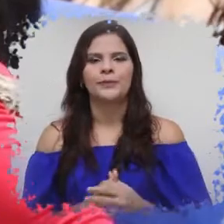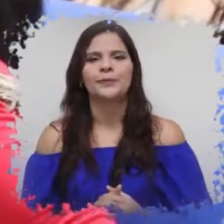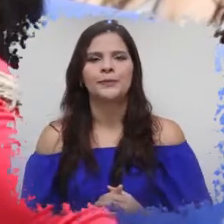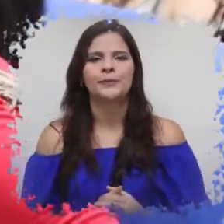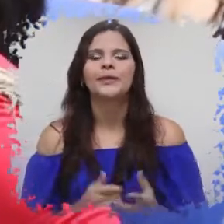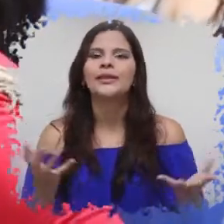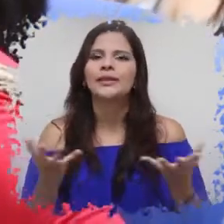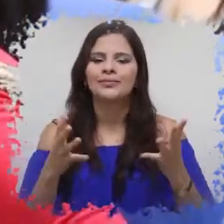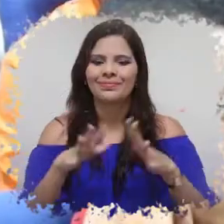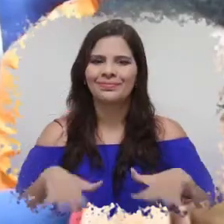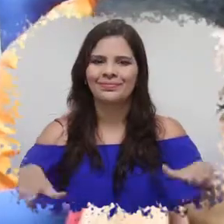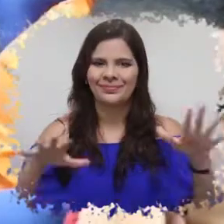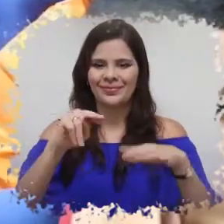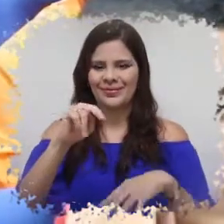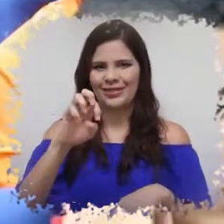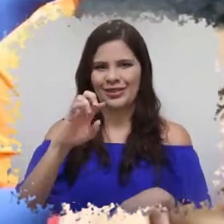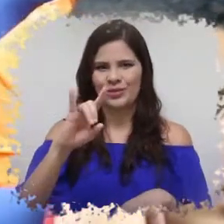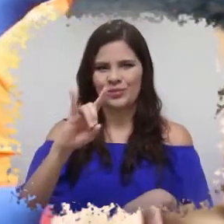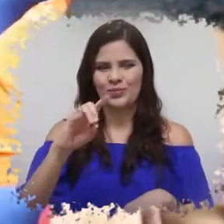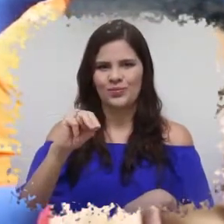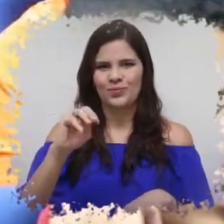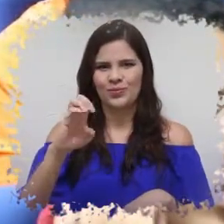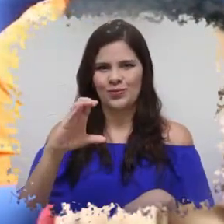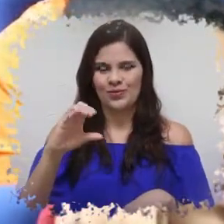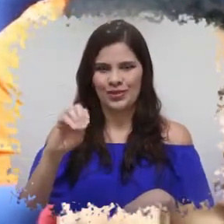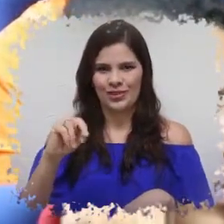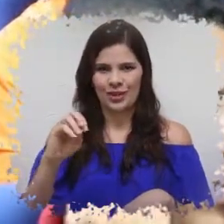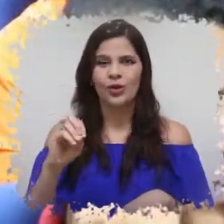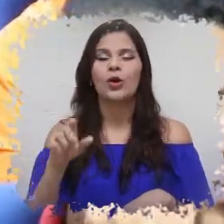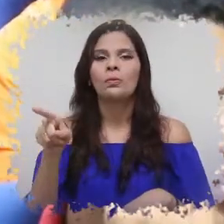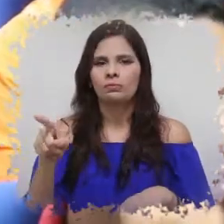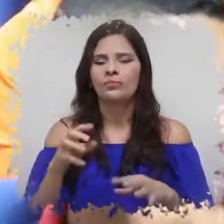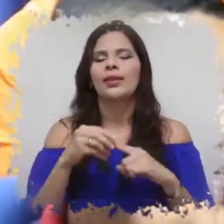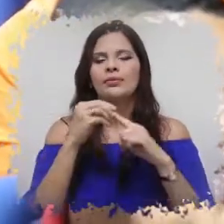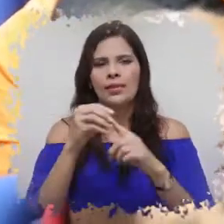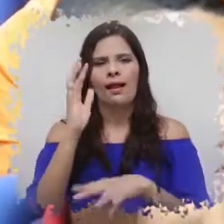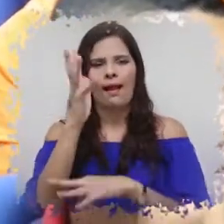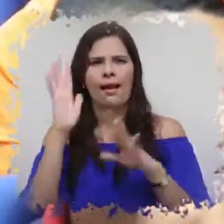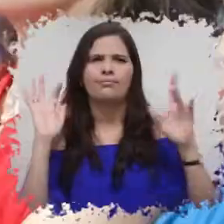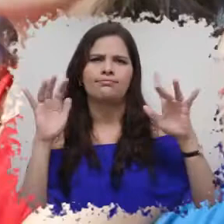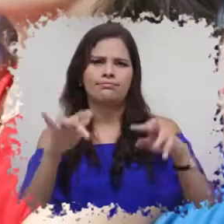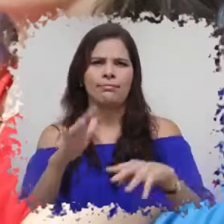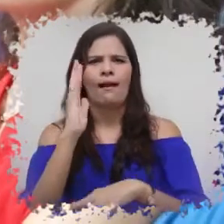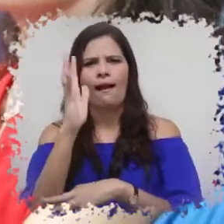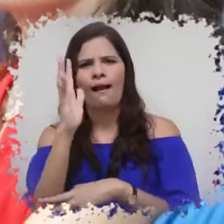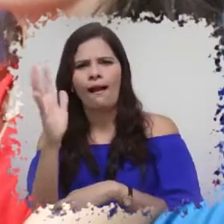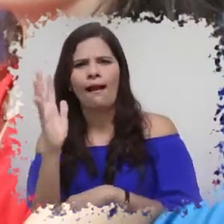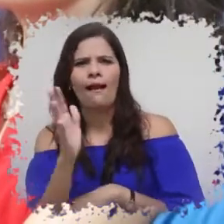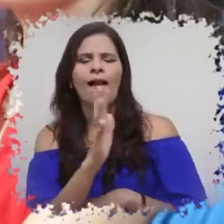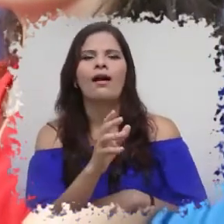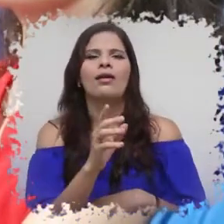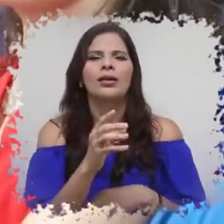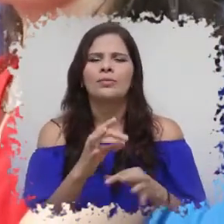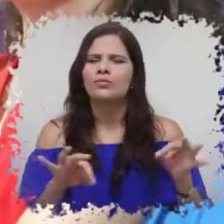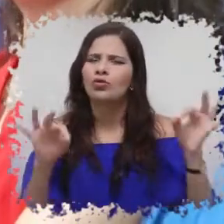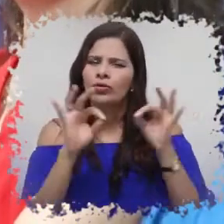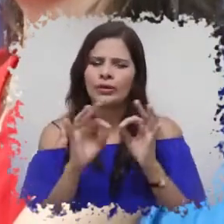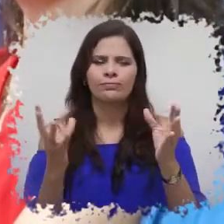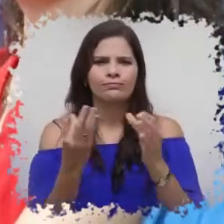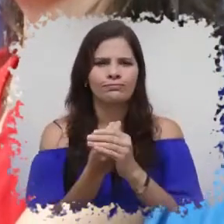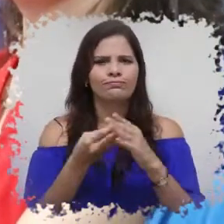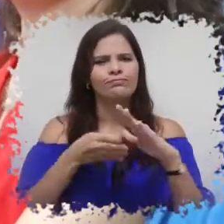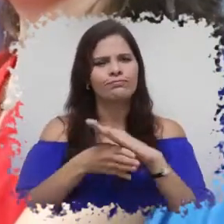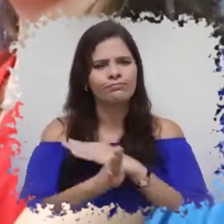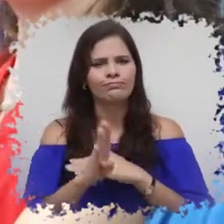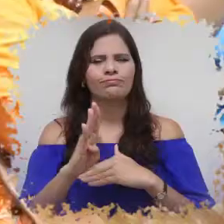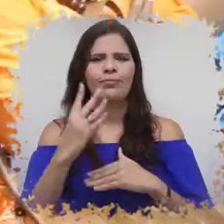Claustro San Juan de Pomuceno fue el epicentro de esta importante jornada de disertación, en la que el empoderamiento, la inclusión, el